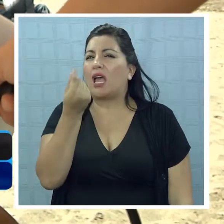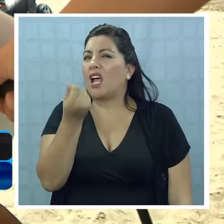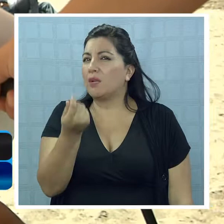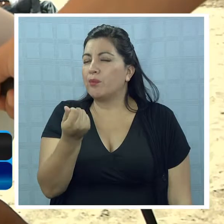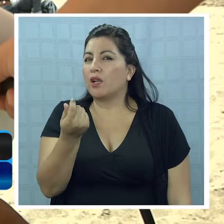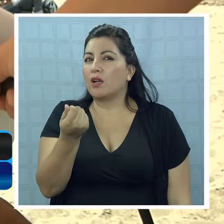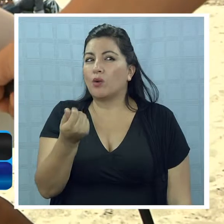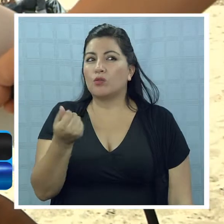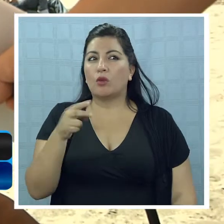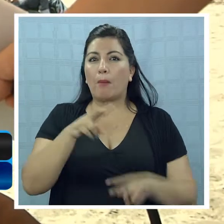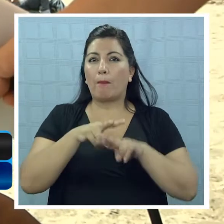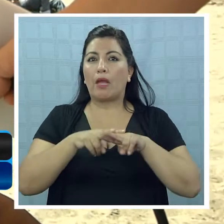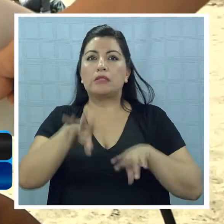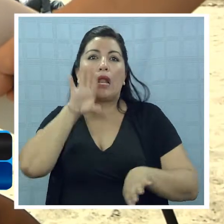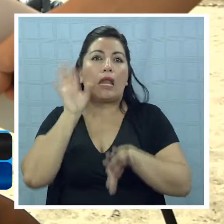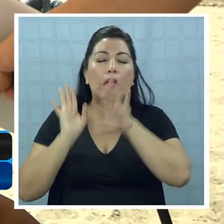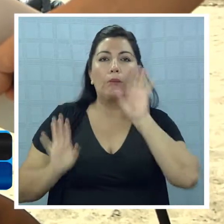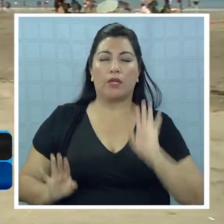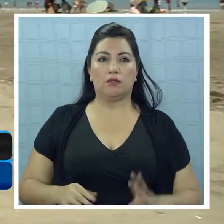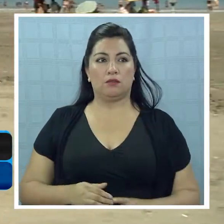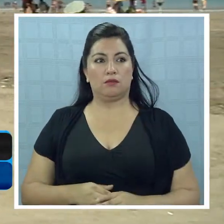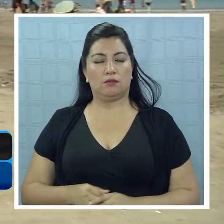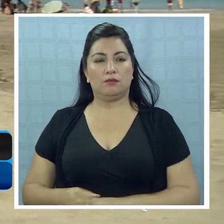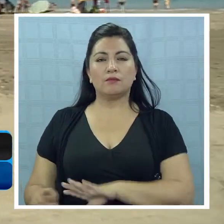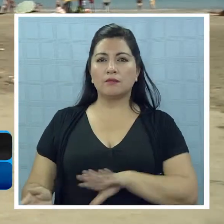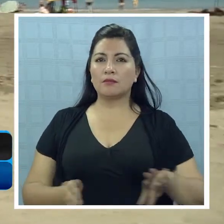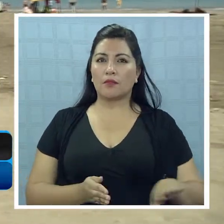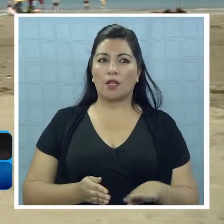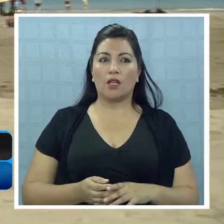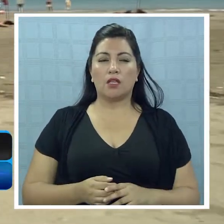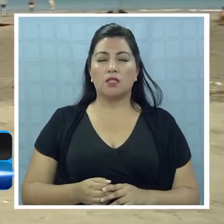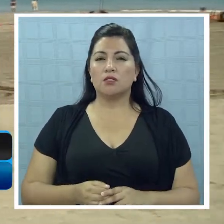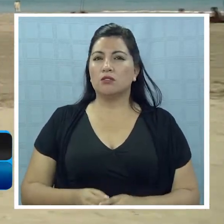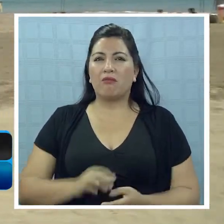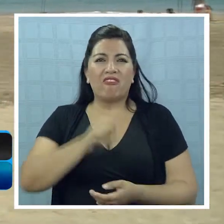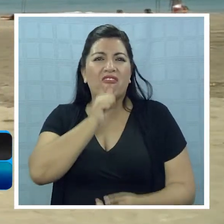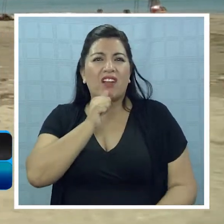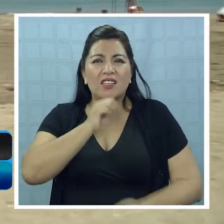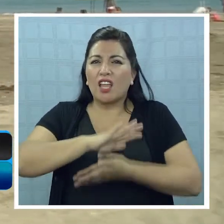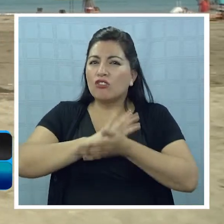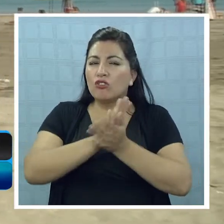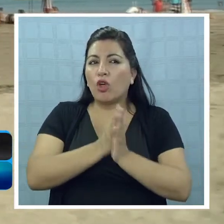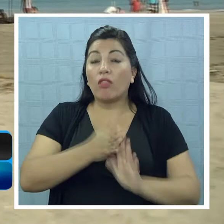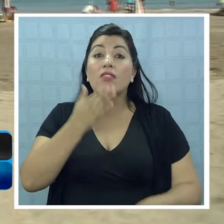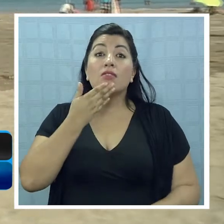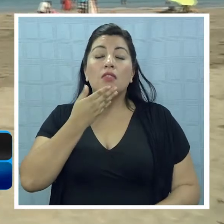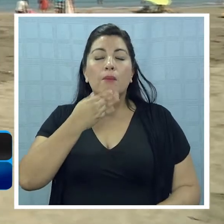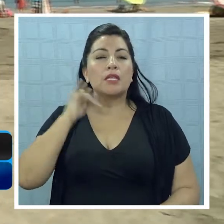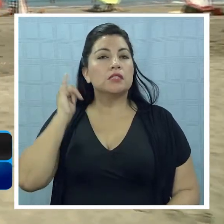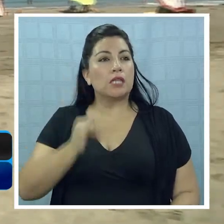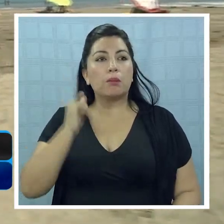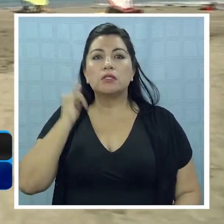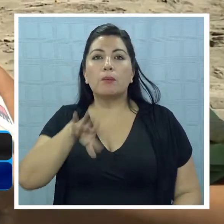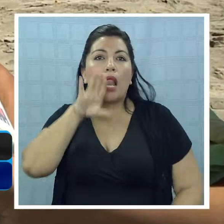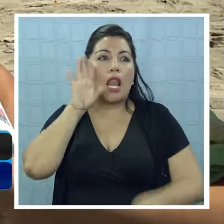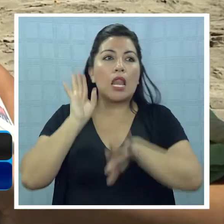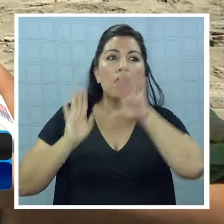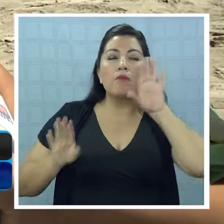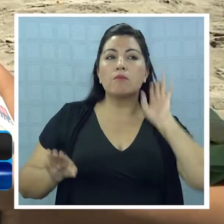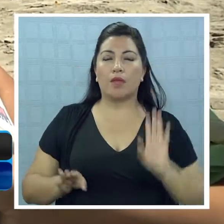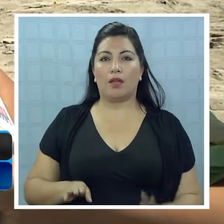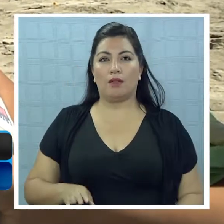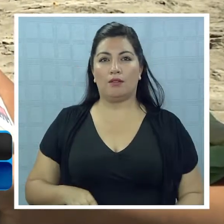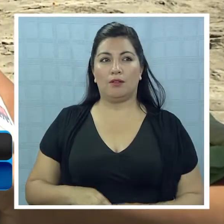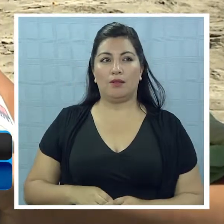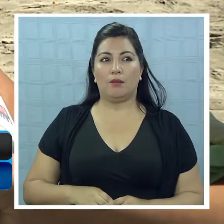más recursos como para hacer el aseo. Debieran existir más cubos y debiera haber una limpieza periódica para parecernos